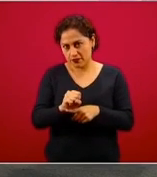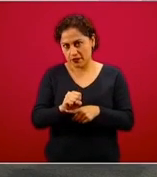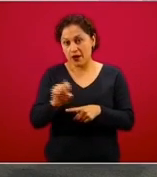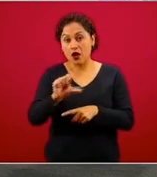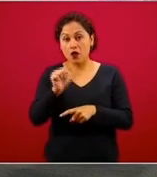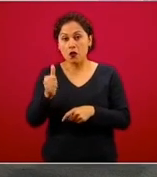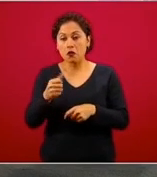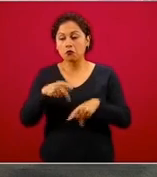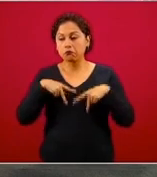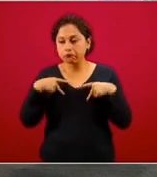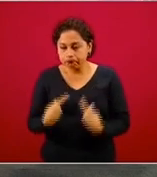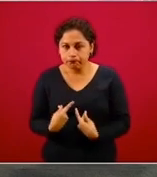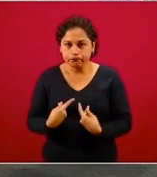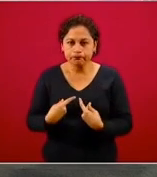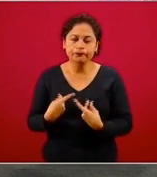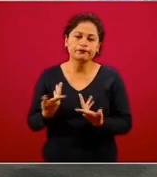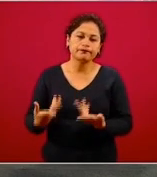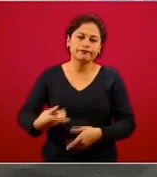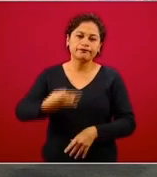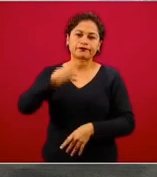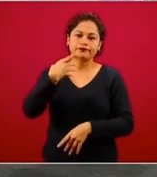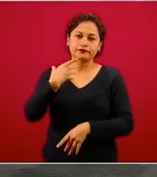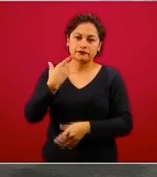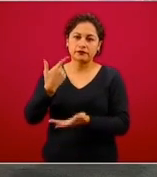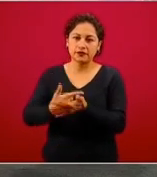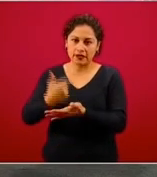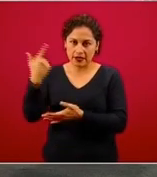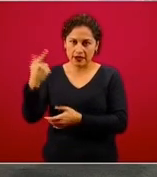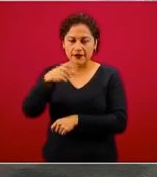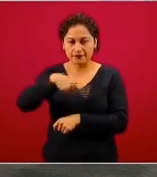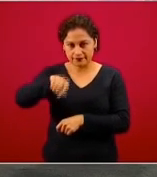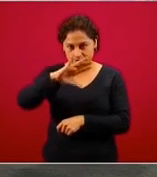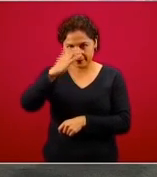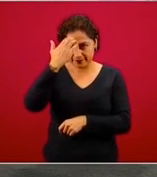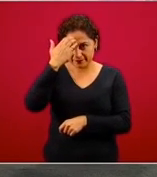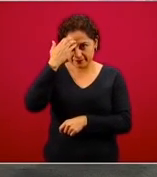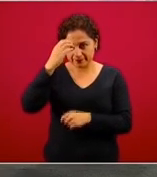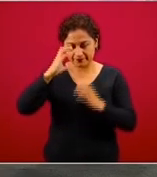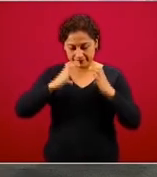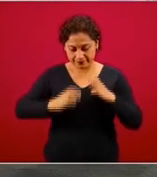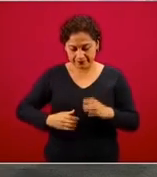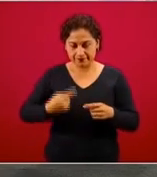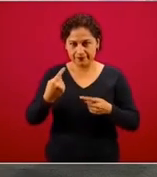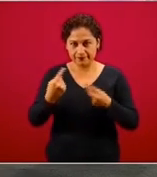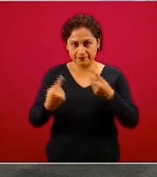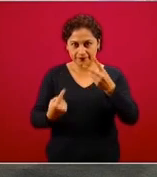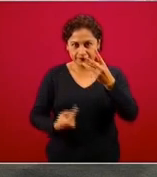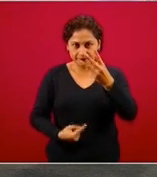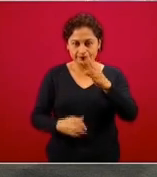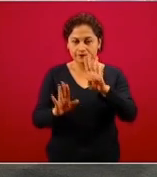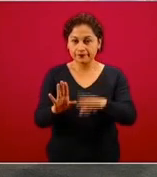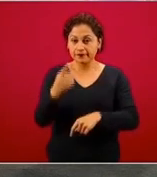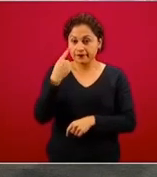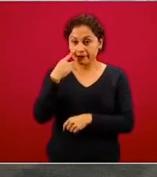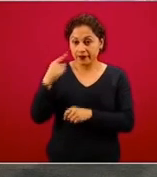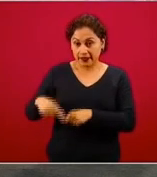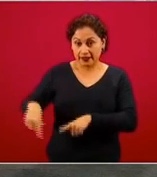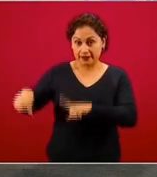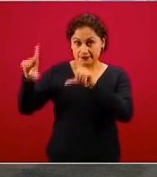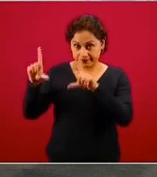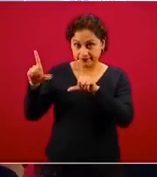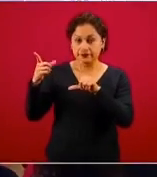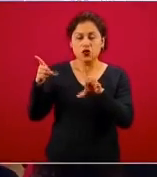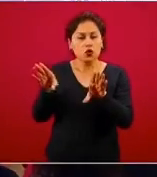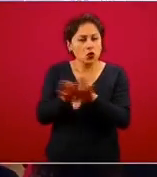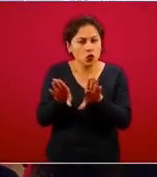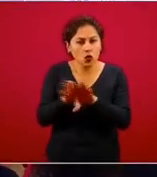slide, please. Ustedes conocen esta desglose y quiero nada más You are all enfatizar familiar with this la chart, fase de so I'm just going to contagiosidad be que está